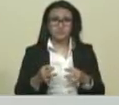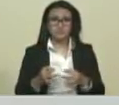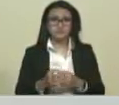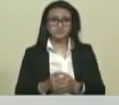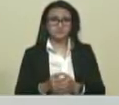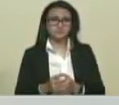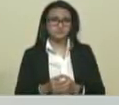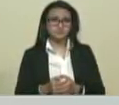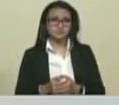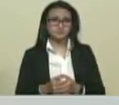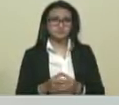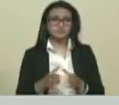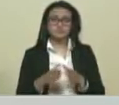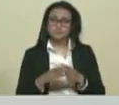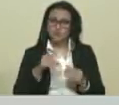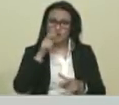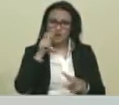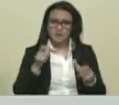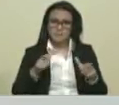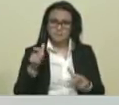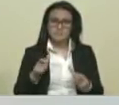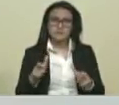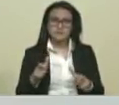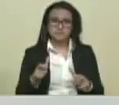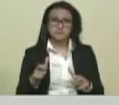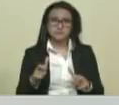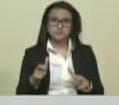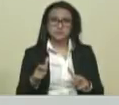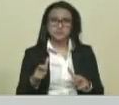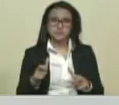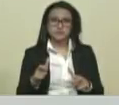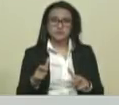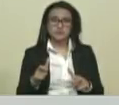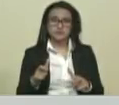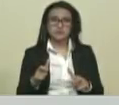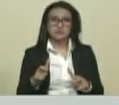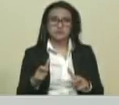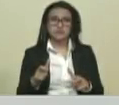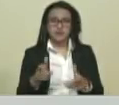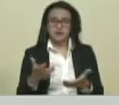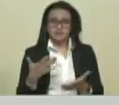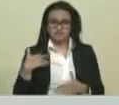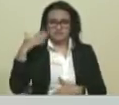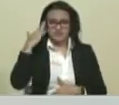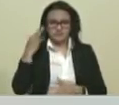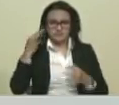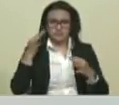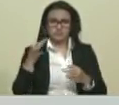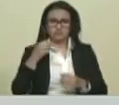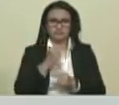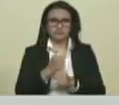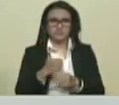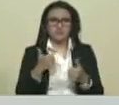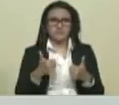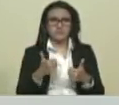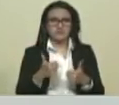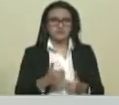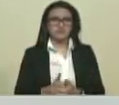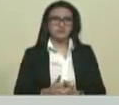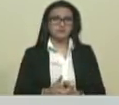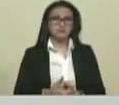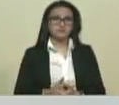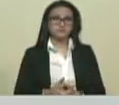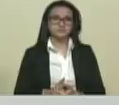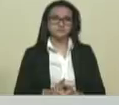los operadores en sus puestos de trabajo, es porque lo sabemos de hecho, no porque como un acto de fe. De hecho, porque